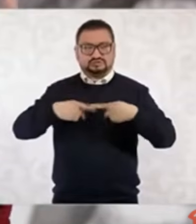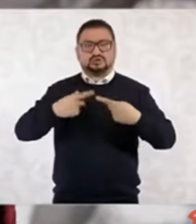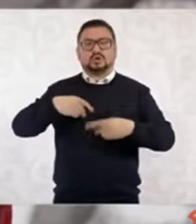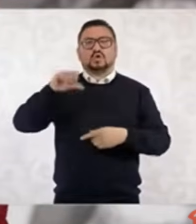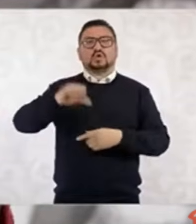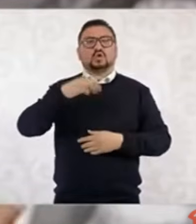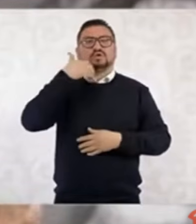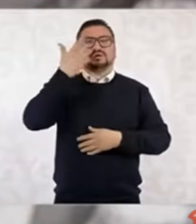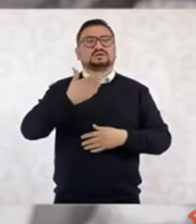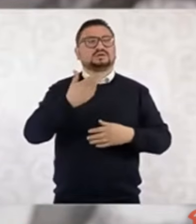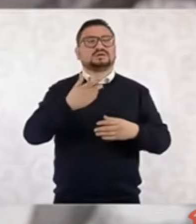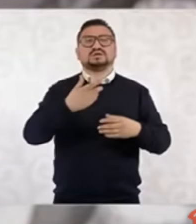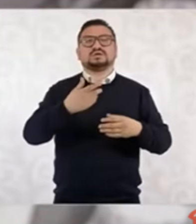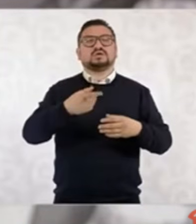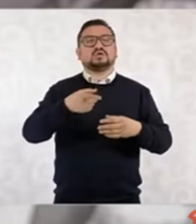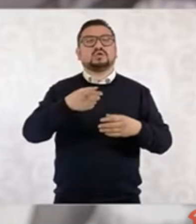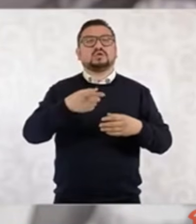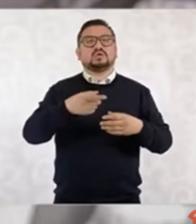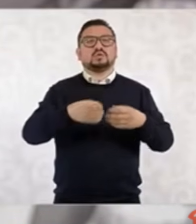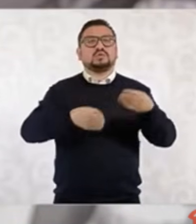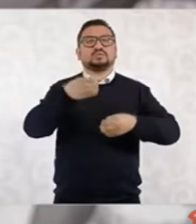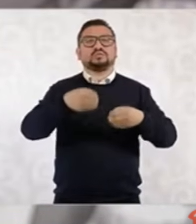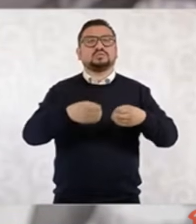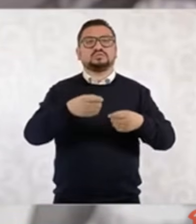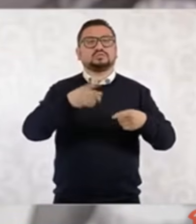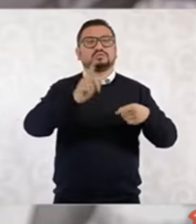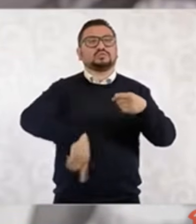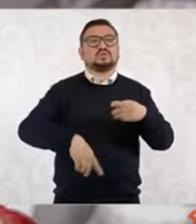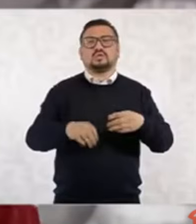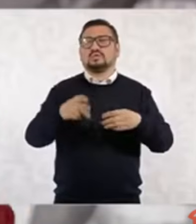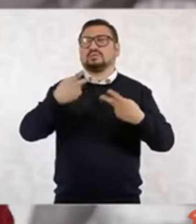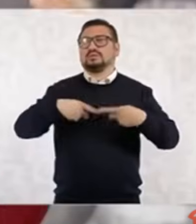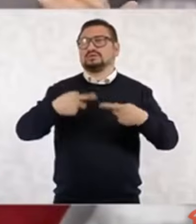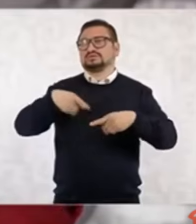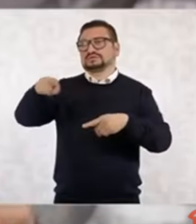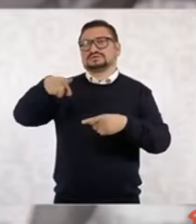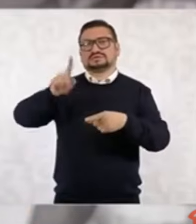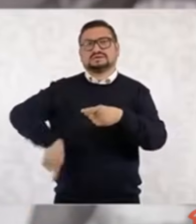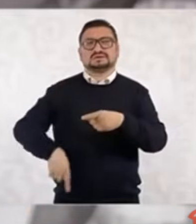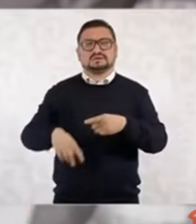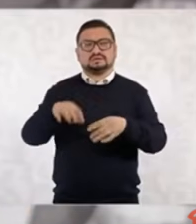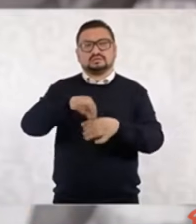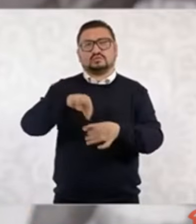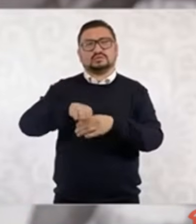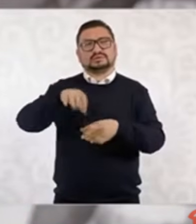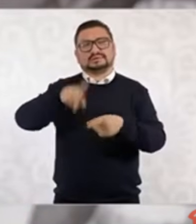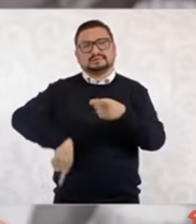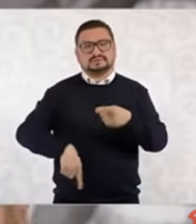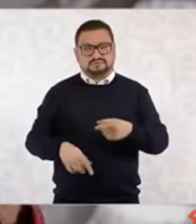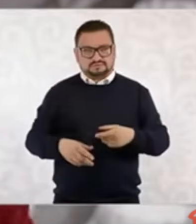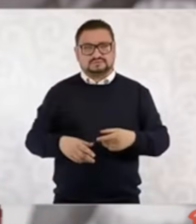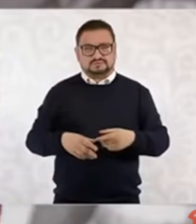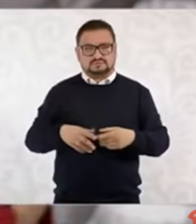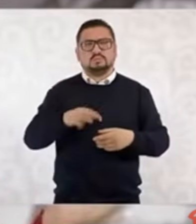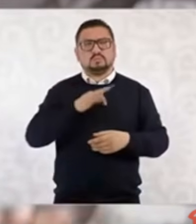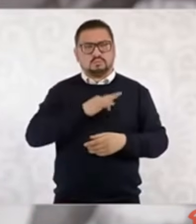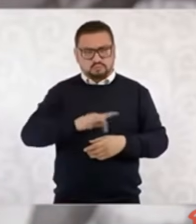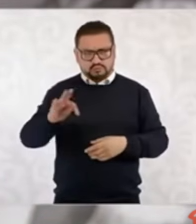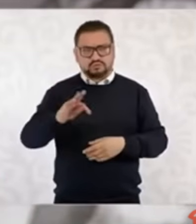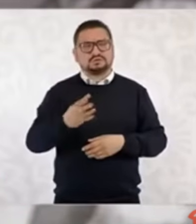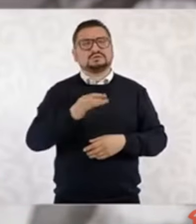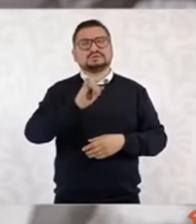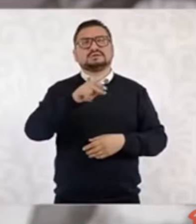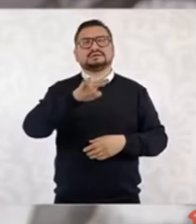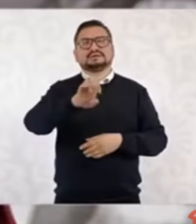la revocación de mandato de tal persona, quiero, lo puede pedir al